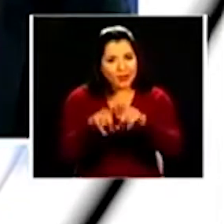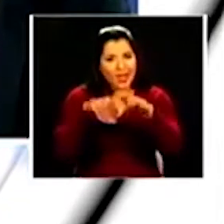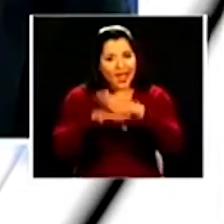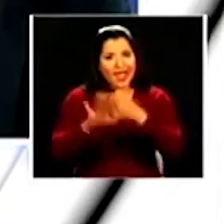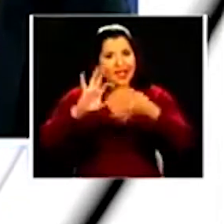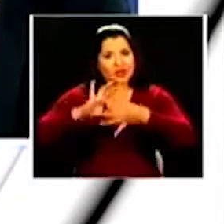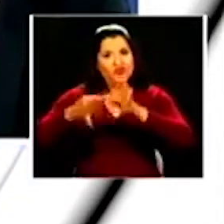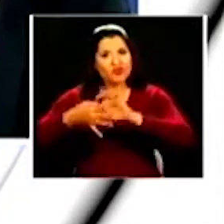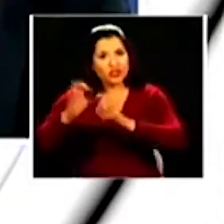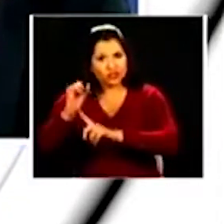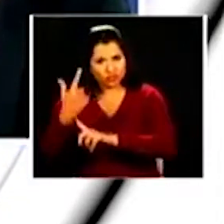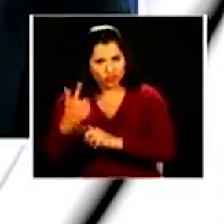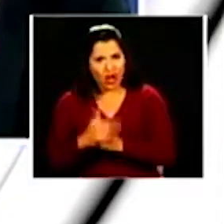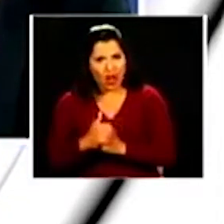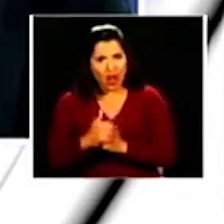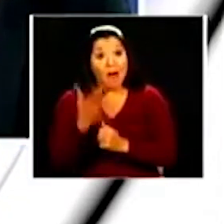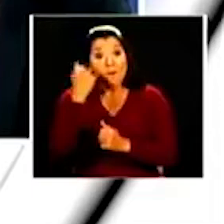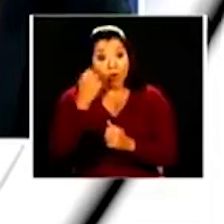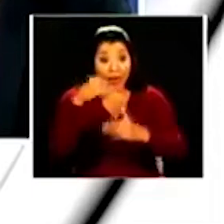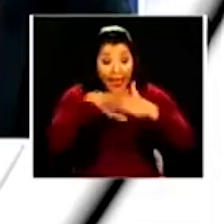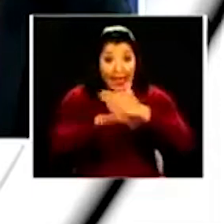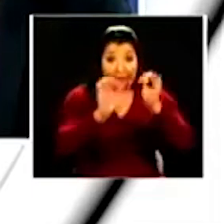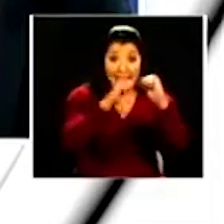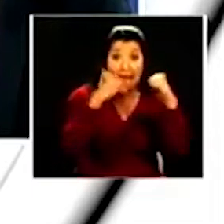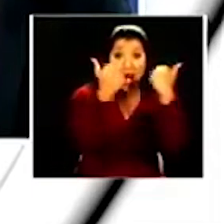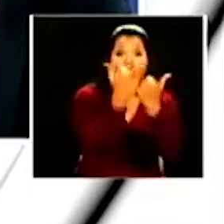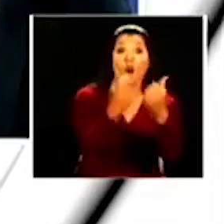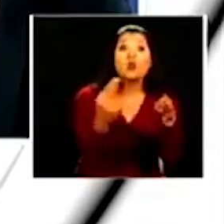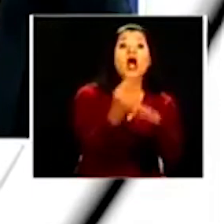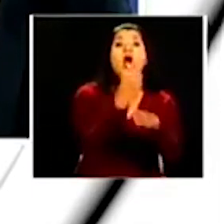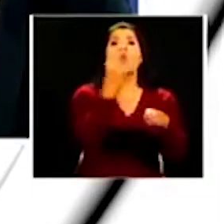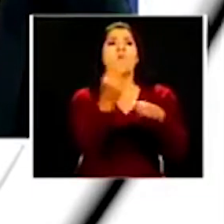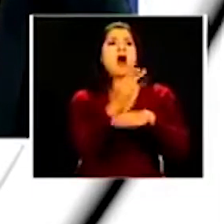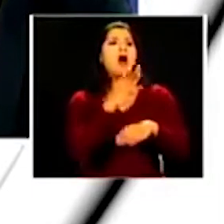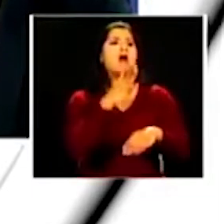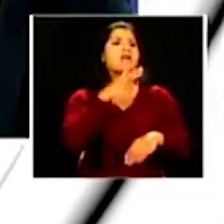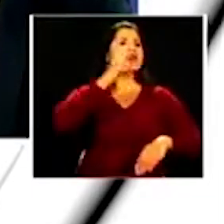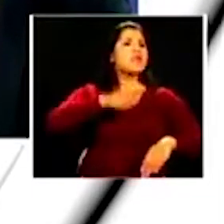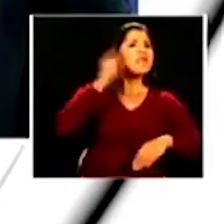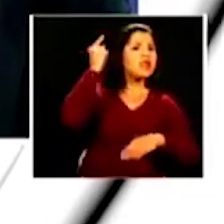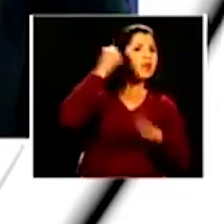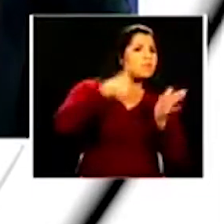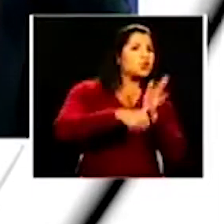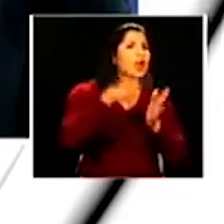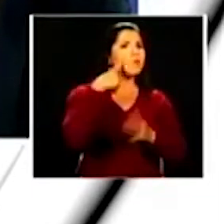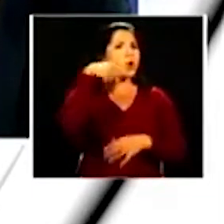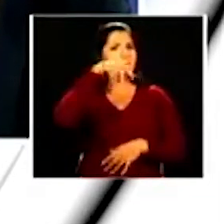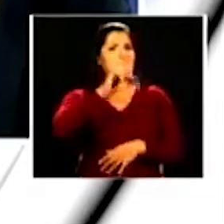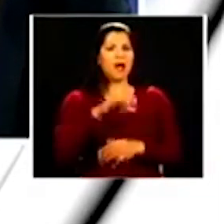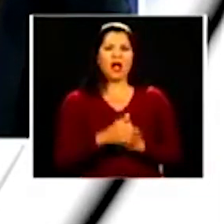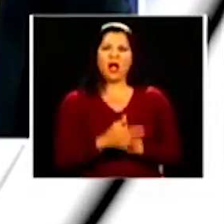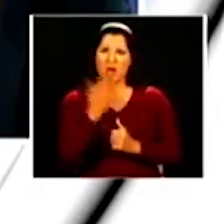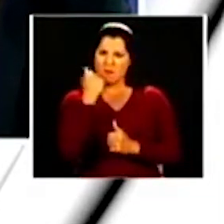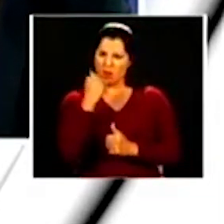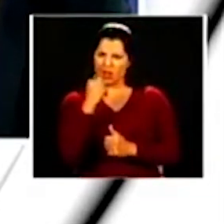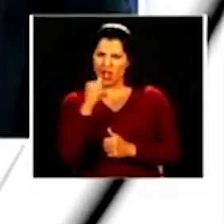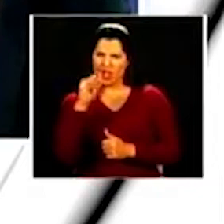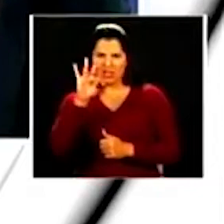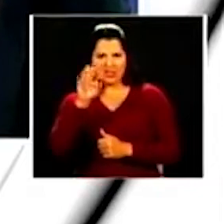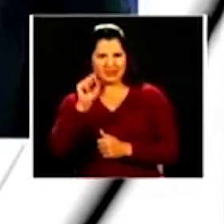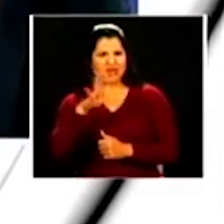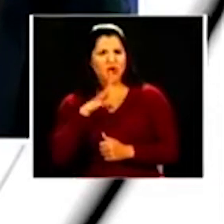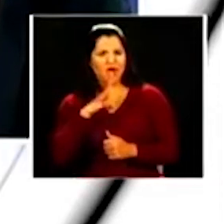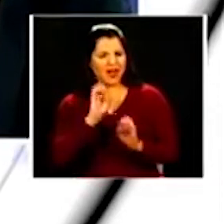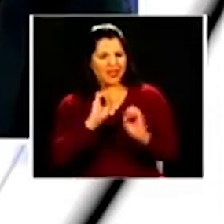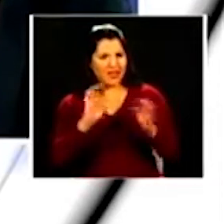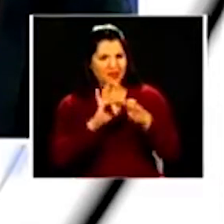han utilizado en las aulas el discurso de que hay que votar por el partido de gobierno? ¿Por qué no ha hablado nada el Tribunal Supremo de Elecciones sobre ese tema?